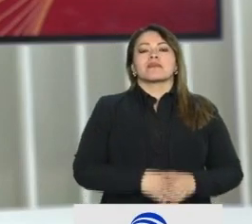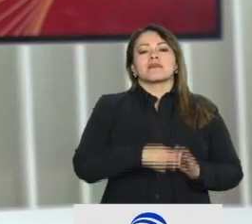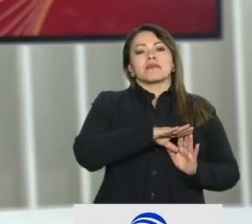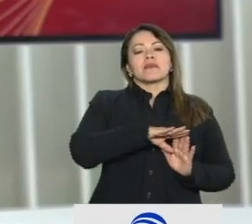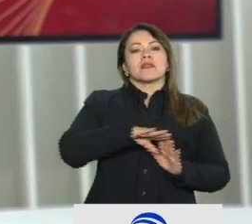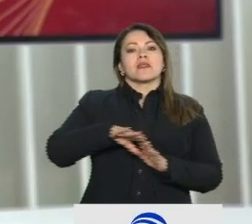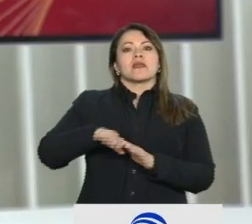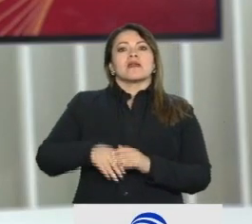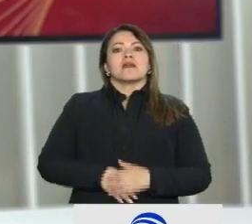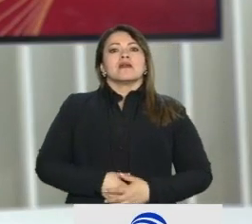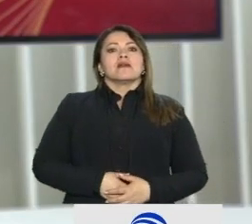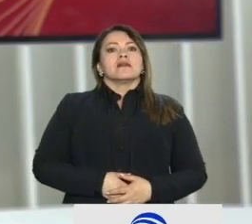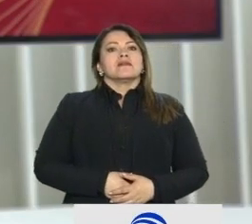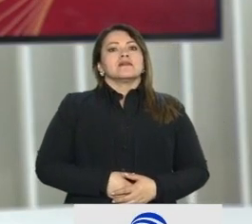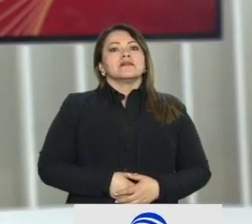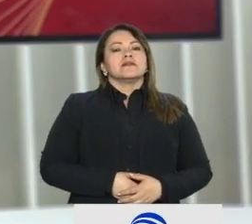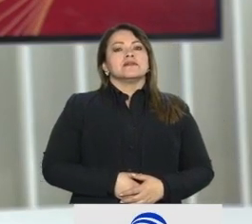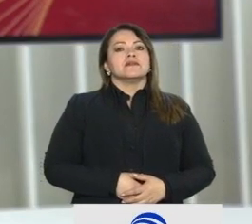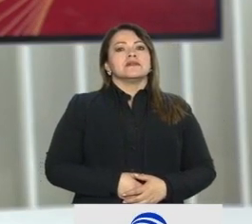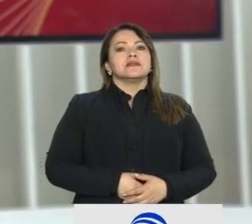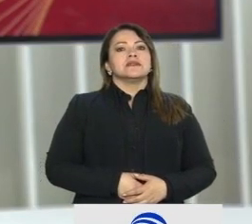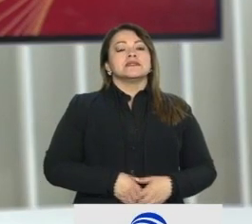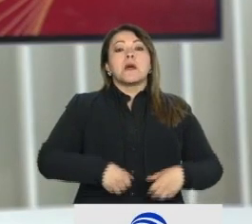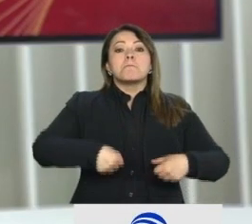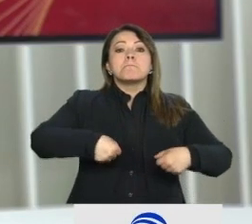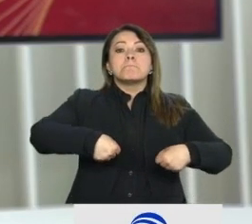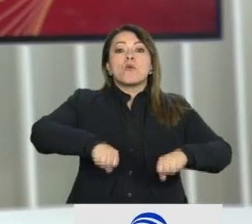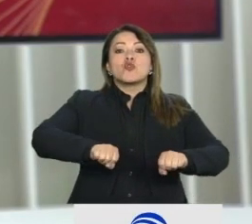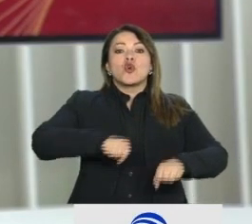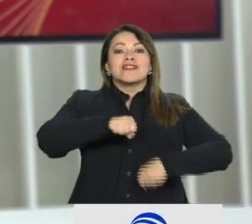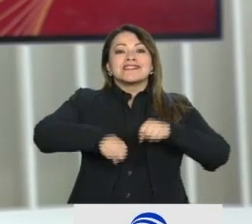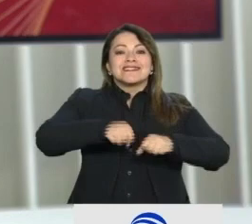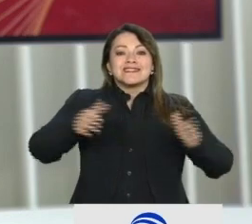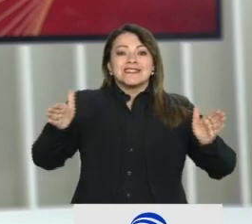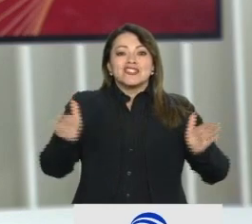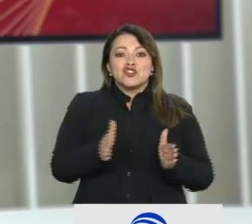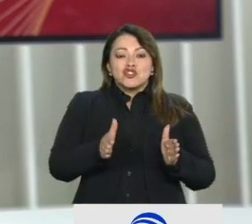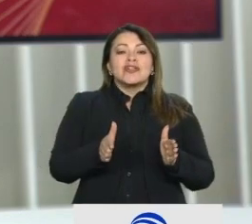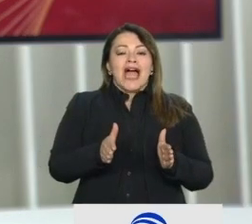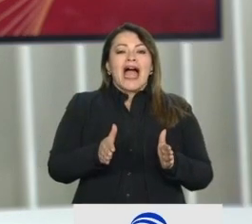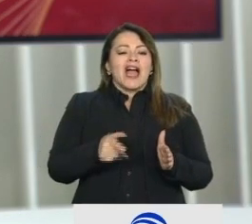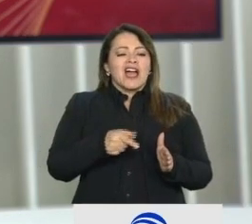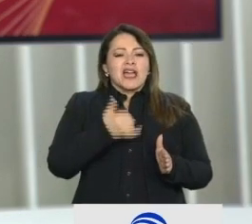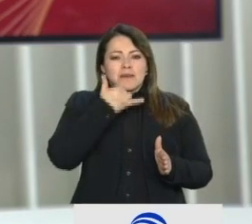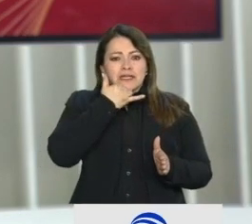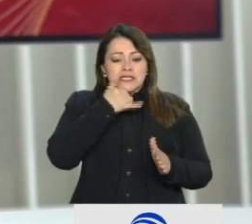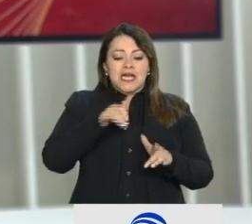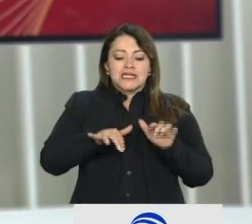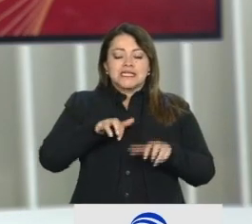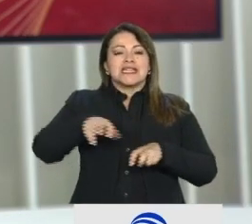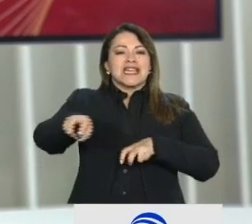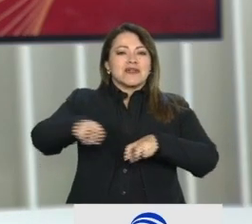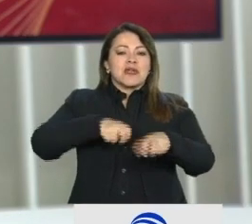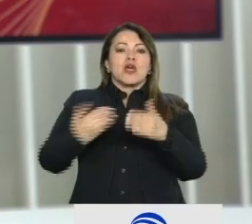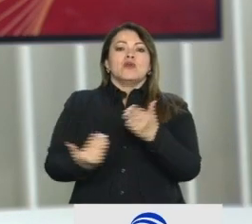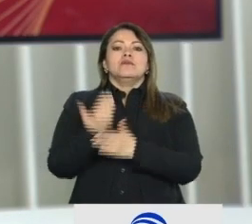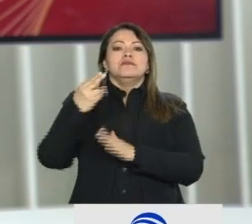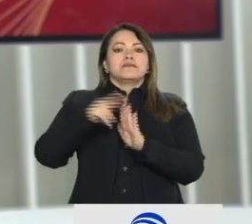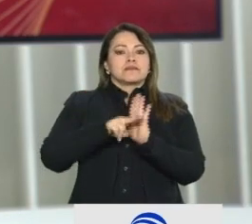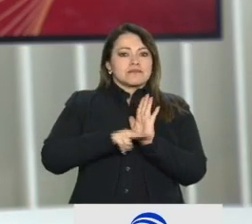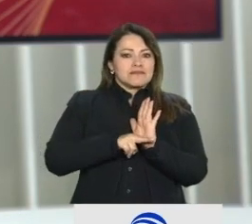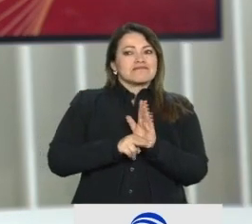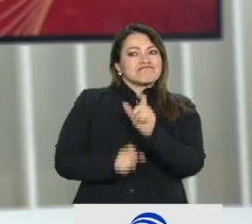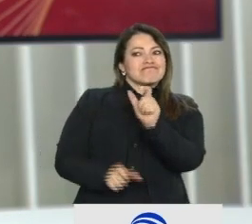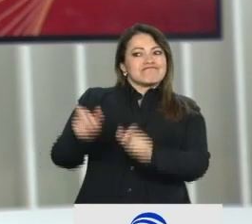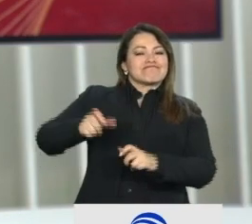Tras la restricción de circulación de ciclomotores en la capital del país por parte de la Secretaría de Movilidad, usuarios y comerciantes de vehículos